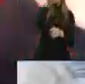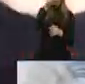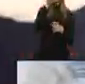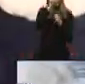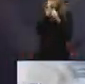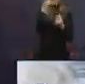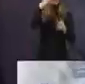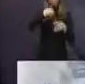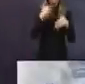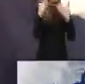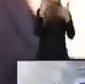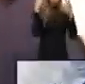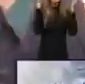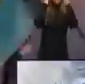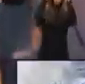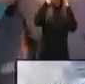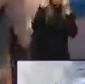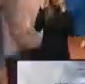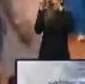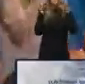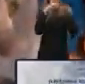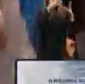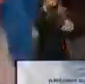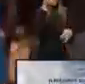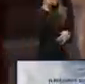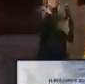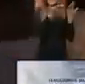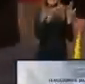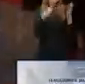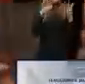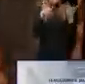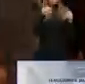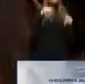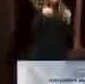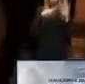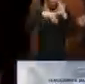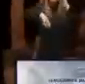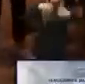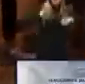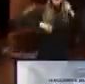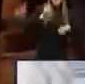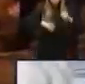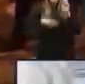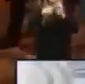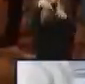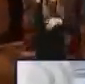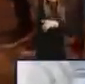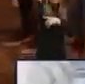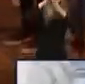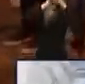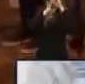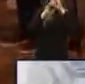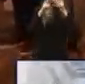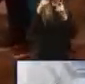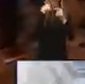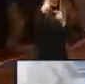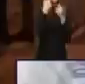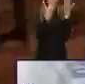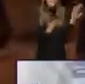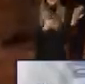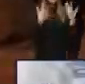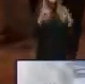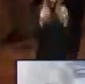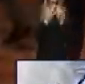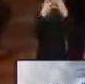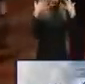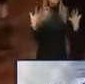que celebran. Ya ven que incluso pues aquí con tambores, con redoblantes, les digo, son muy de